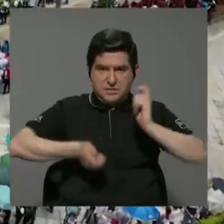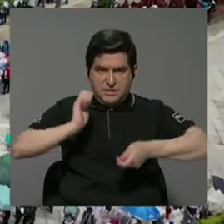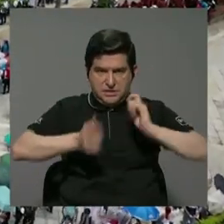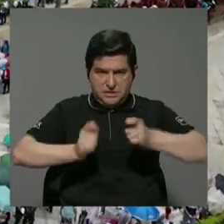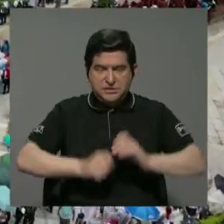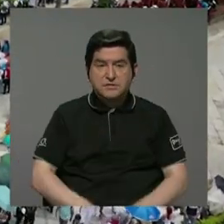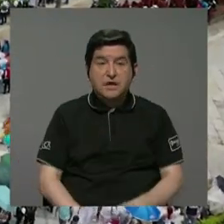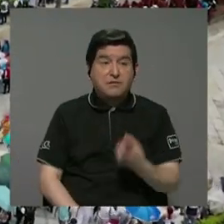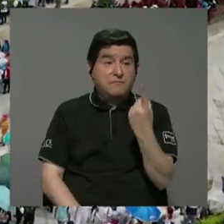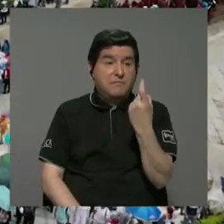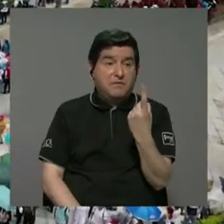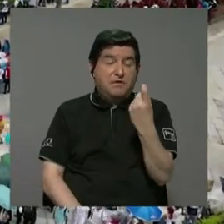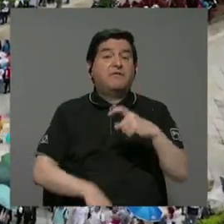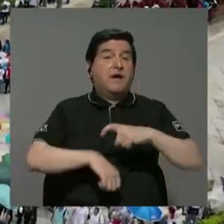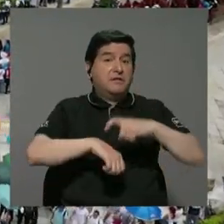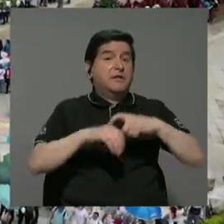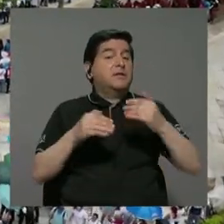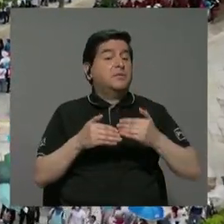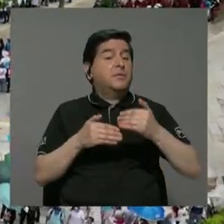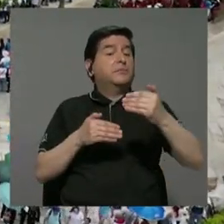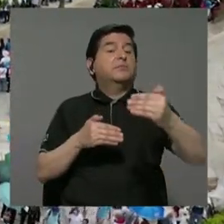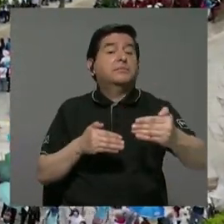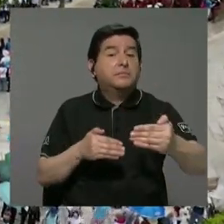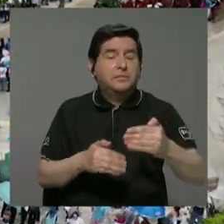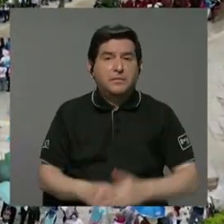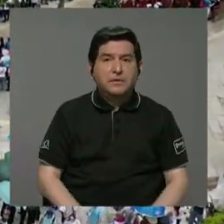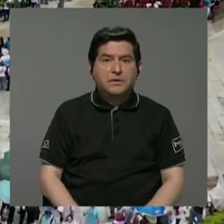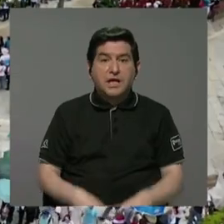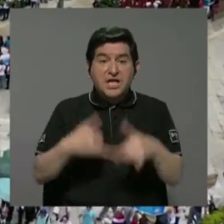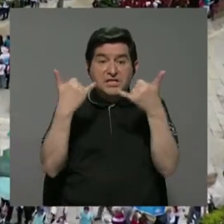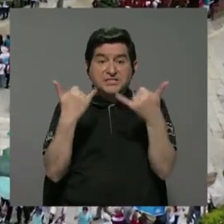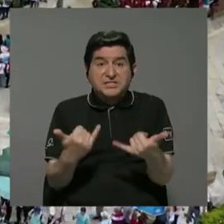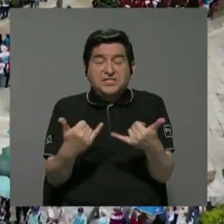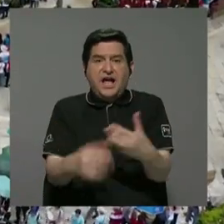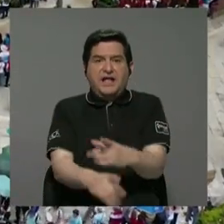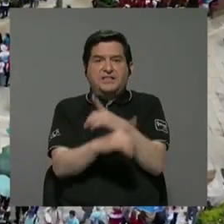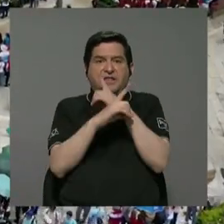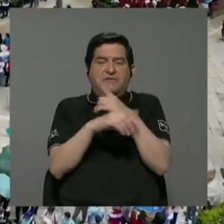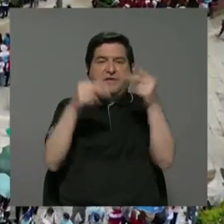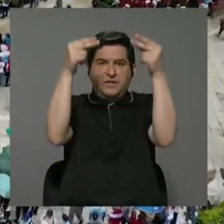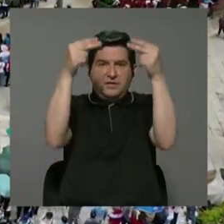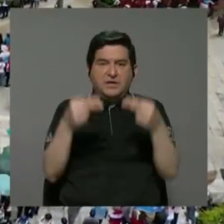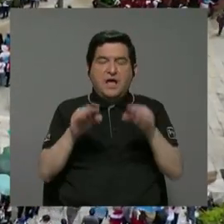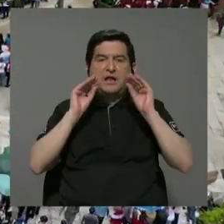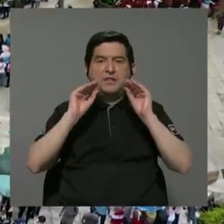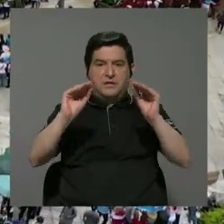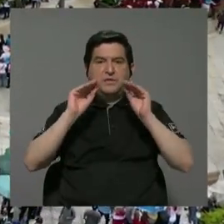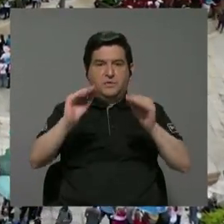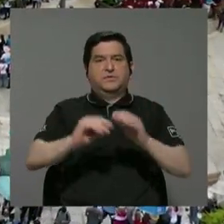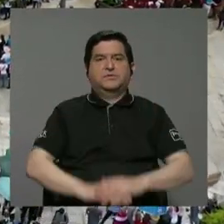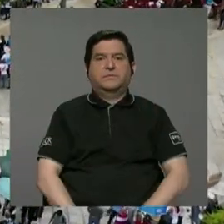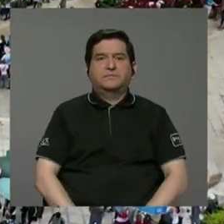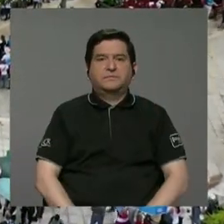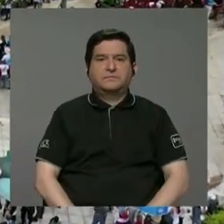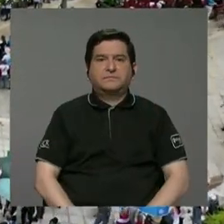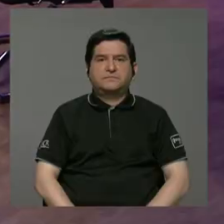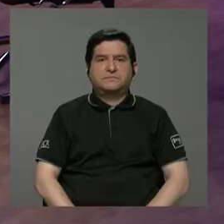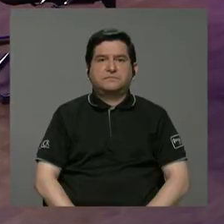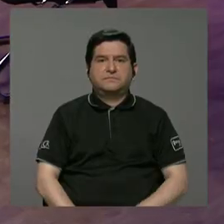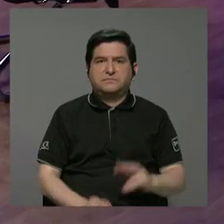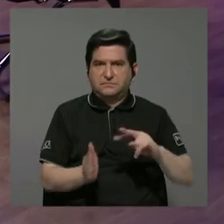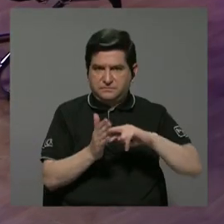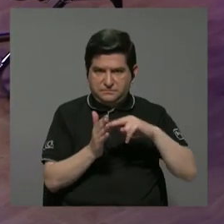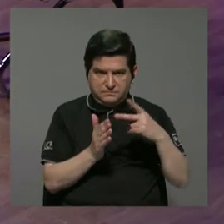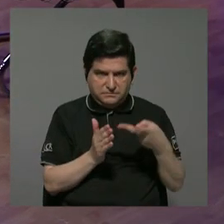que todavía nos falta algún tiempo para llegar, estamos ya teniendo que defender el presupuesto de la educación. Es decir,